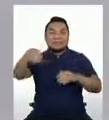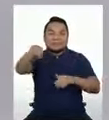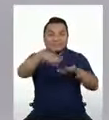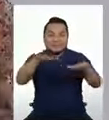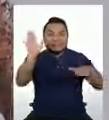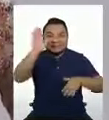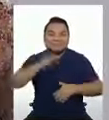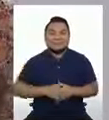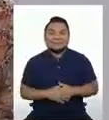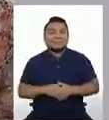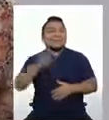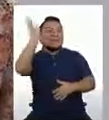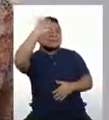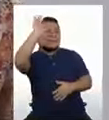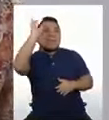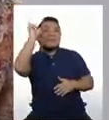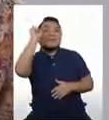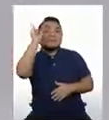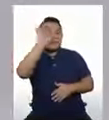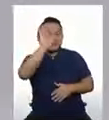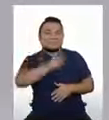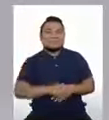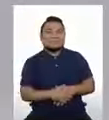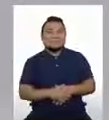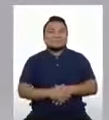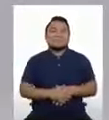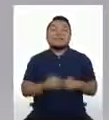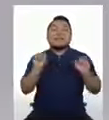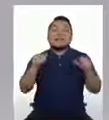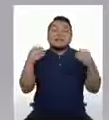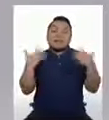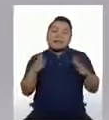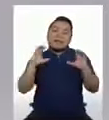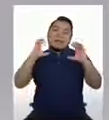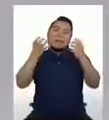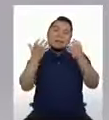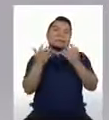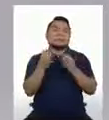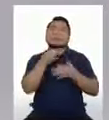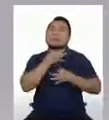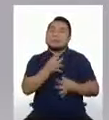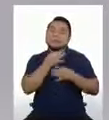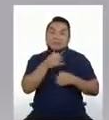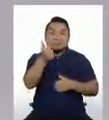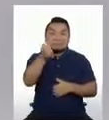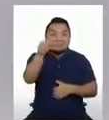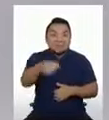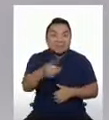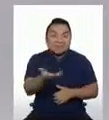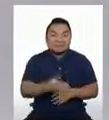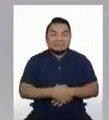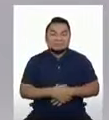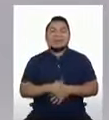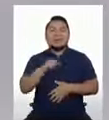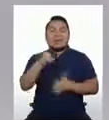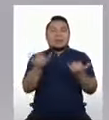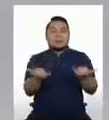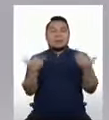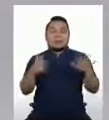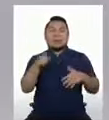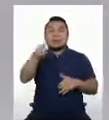chicas y chicos. ¡Hasta luego, profesora! Ha sido una clase muy interesante y útil, ¿no les parece? Ahora, muy